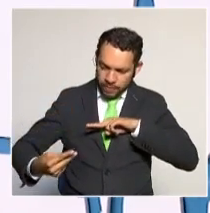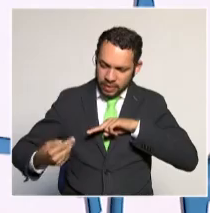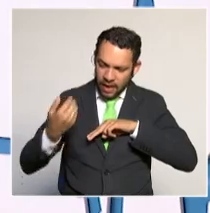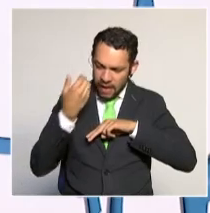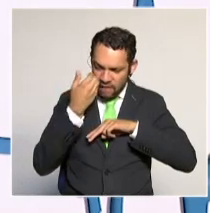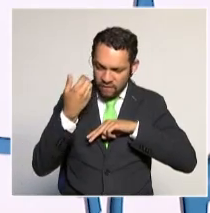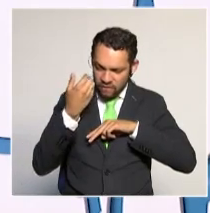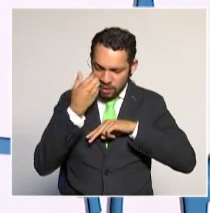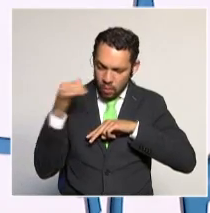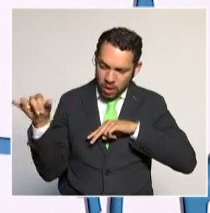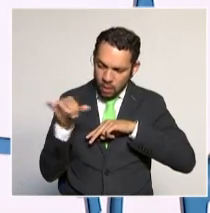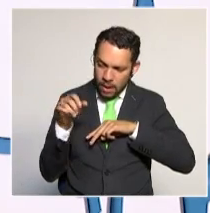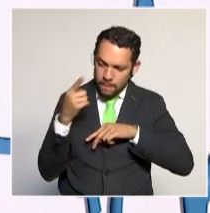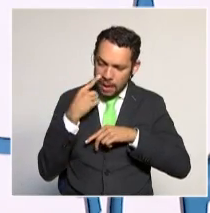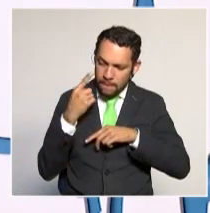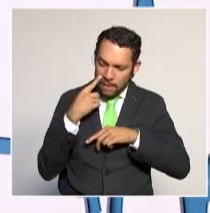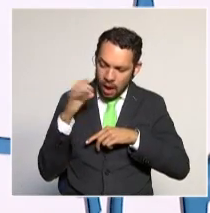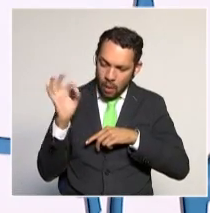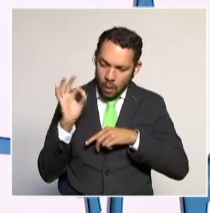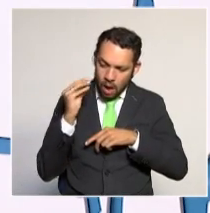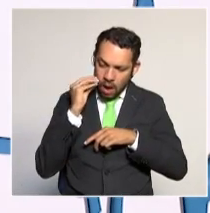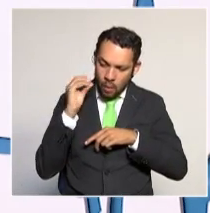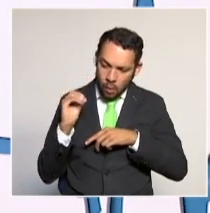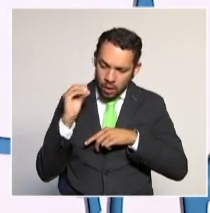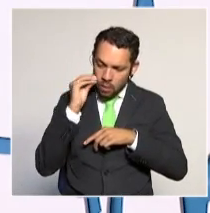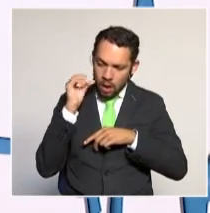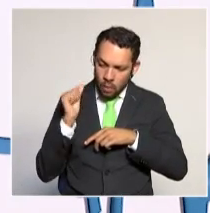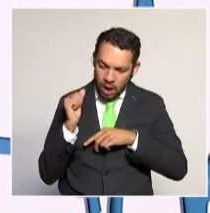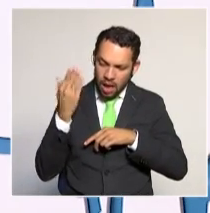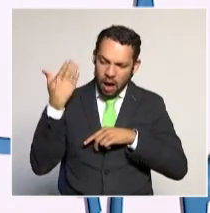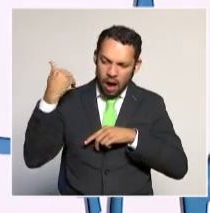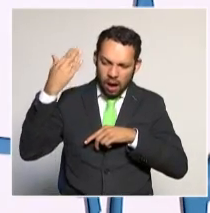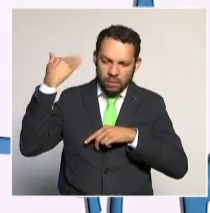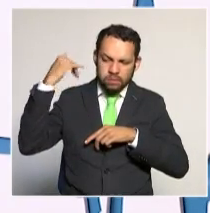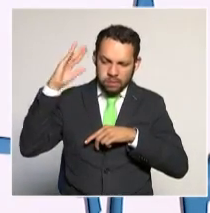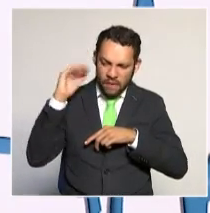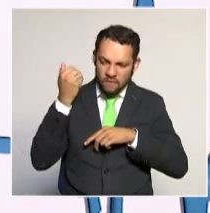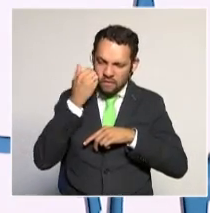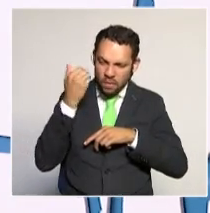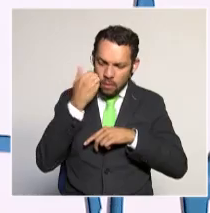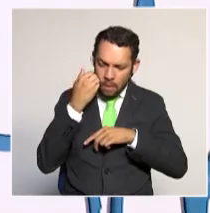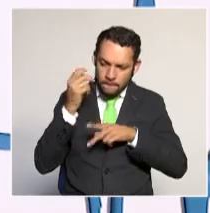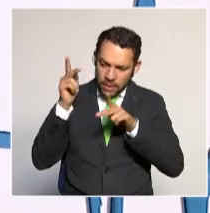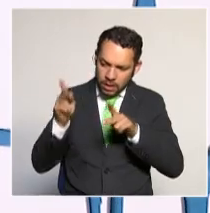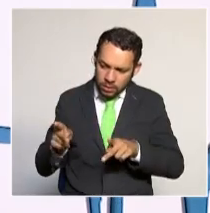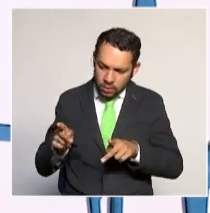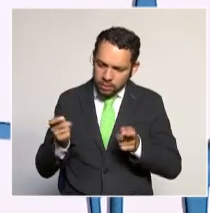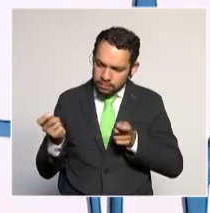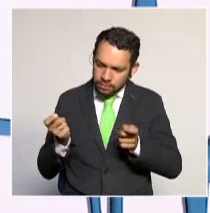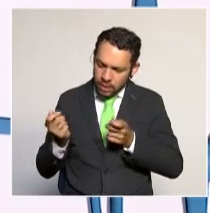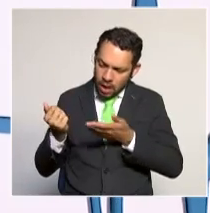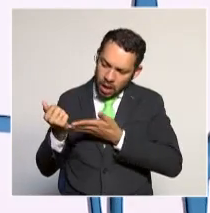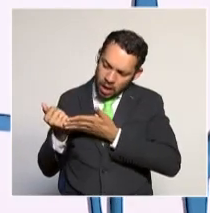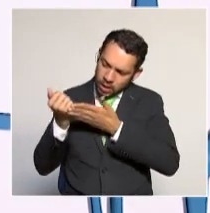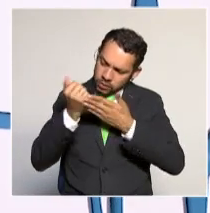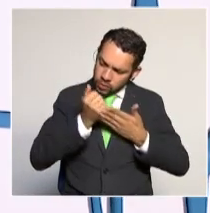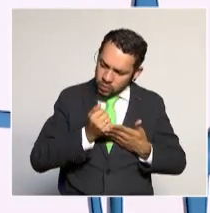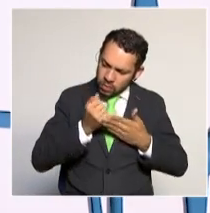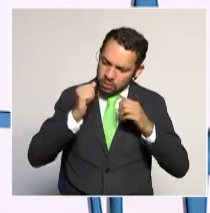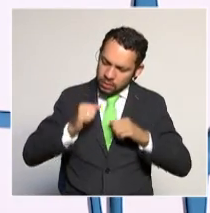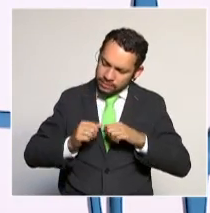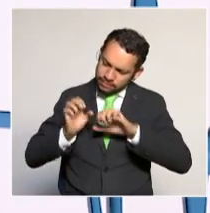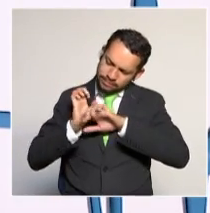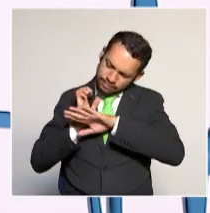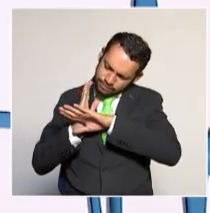de Parkinson, cómo hacer más llevadero el proceso en la persona, cómo ayudar a mejorar que el proceso no sea